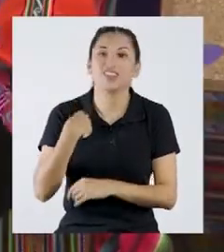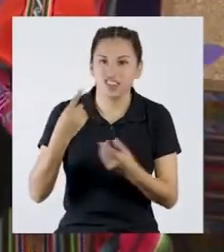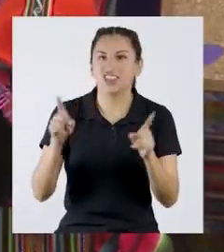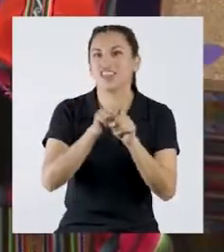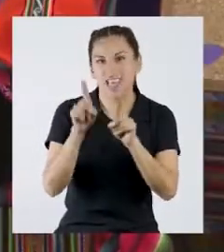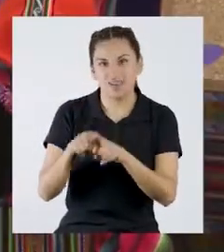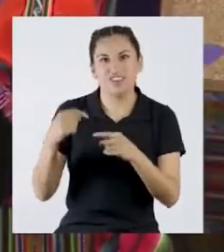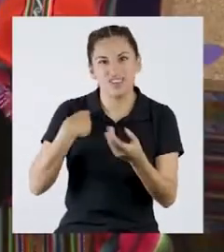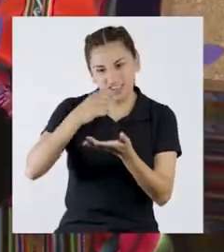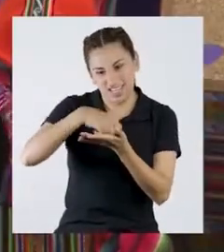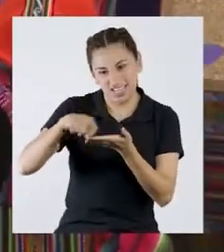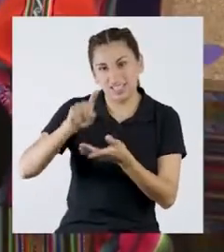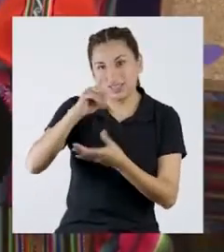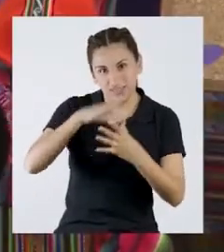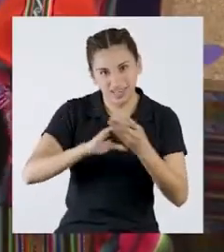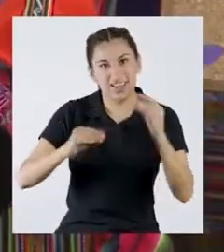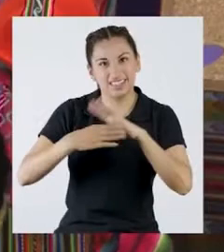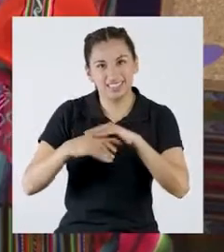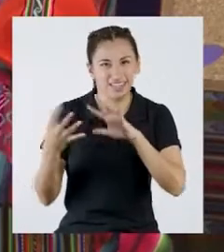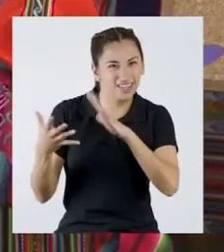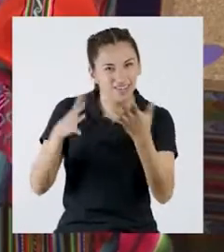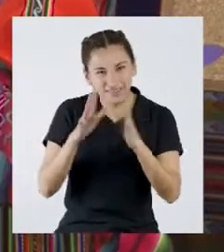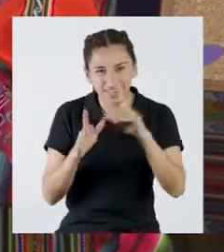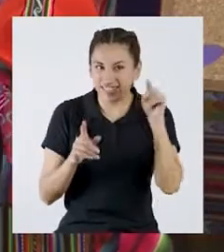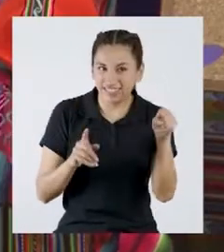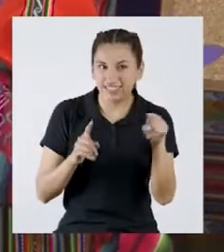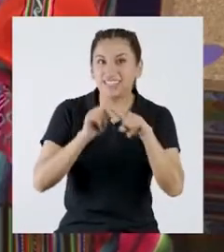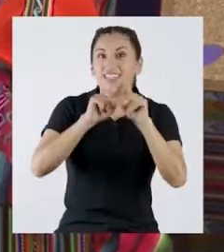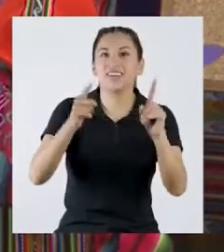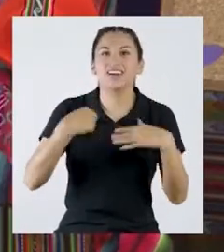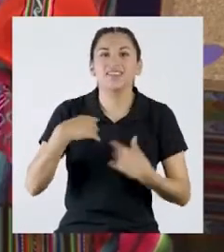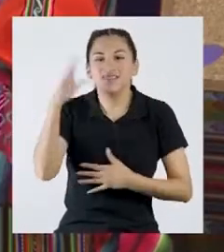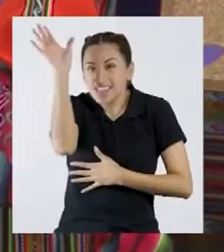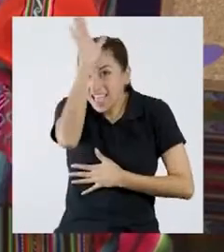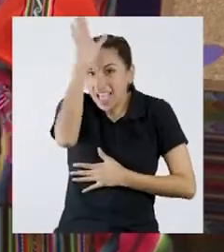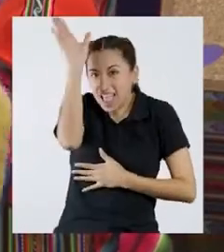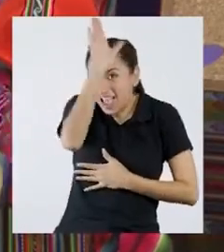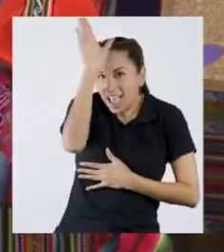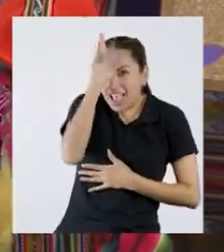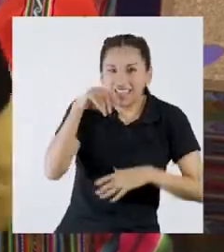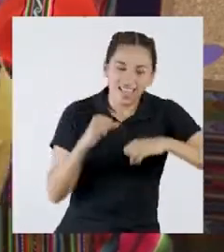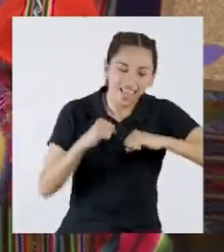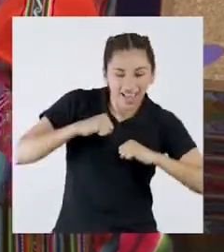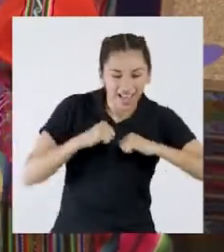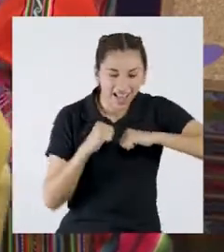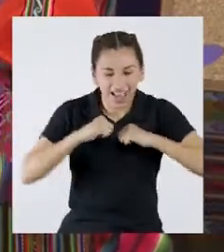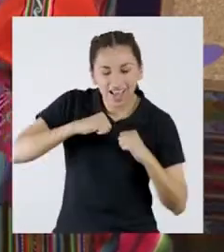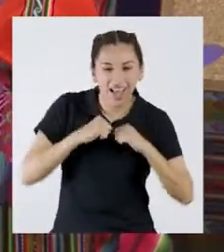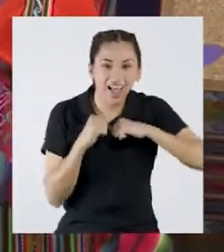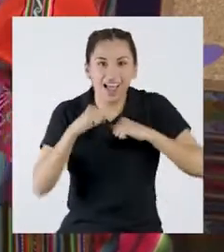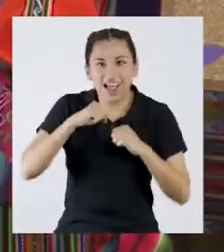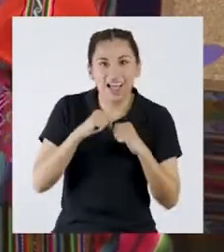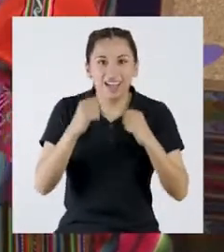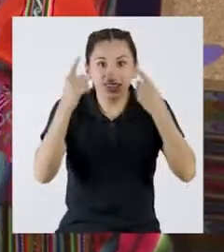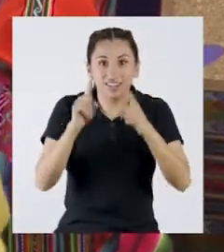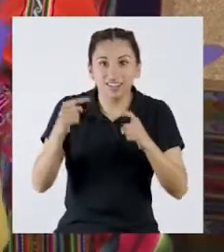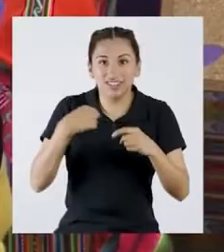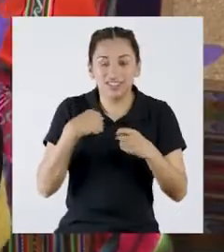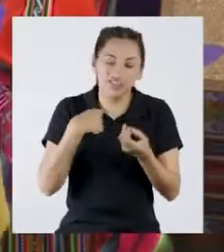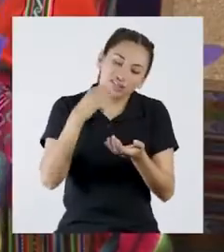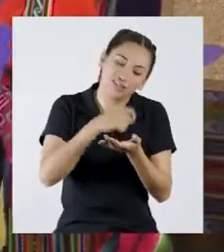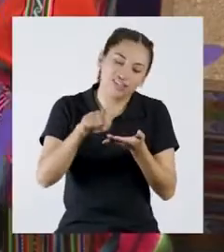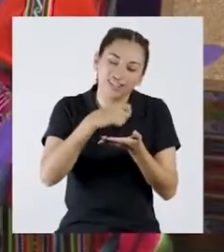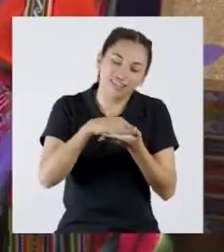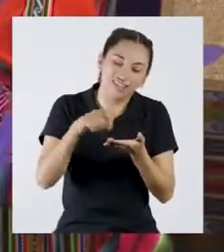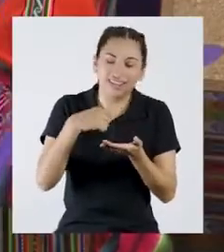a escribir una historia como esta, pero sobre mi gallo que corretea cerca de mí cuando estoy